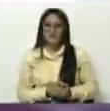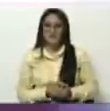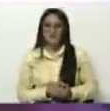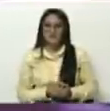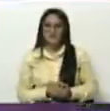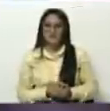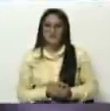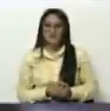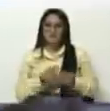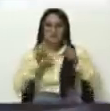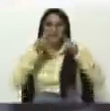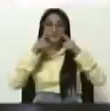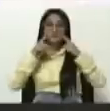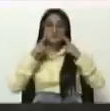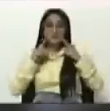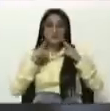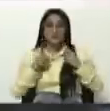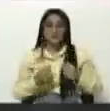y